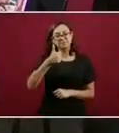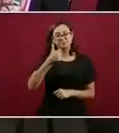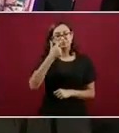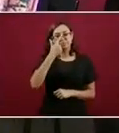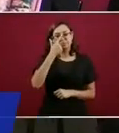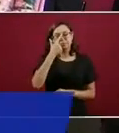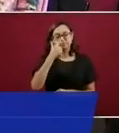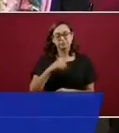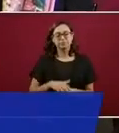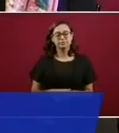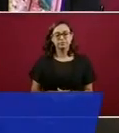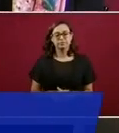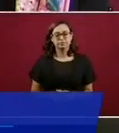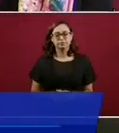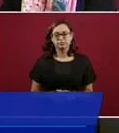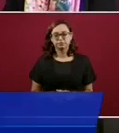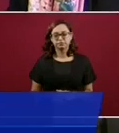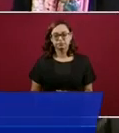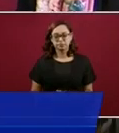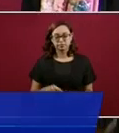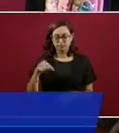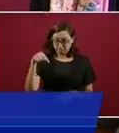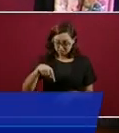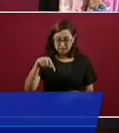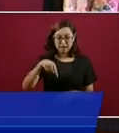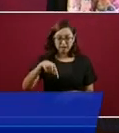Ciudad de México, pues se generó